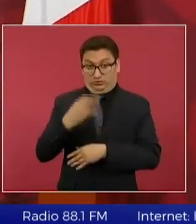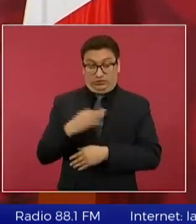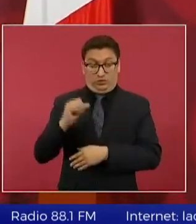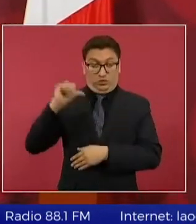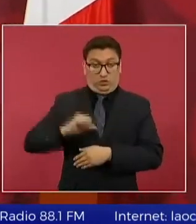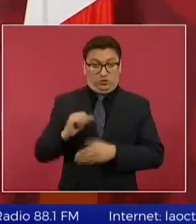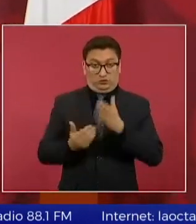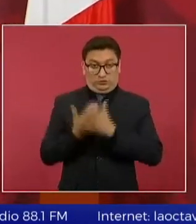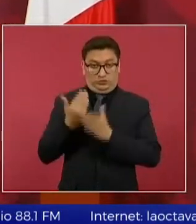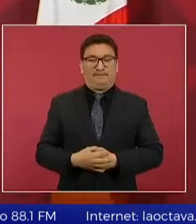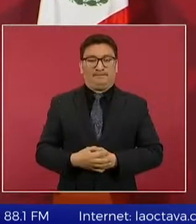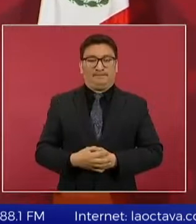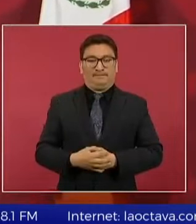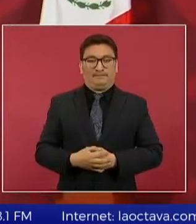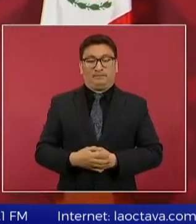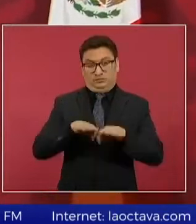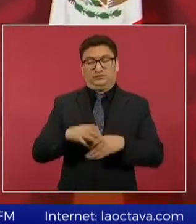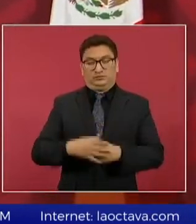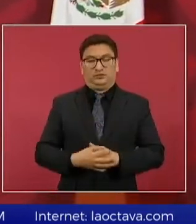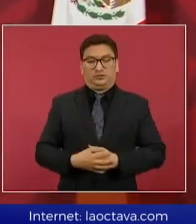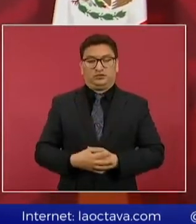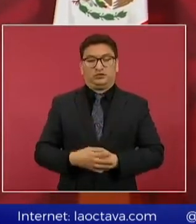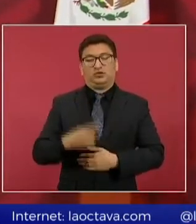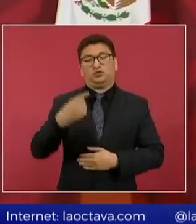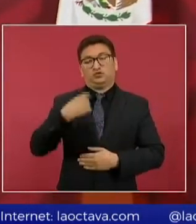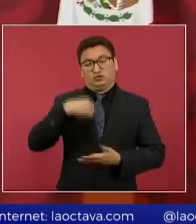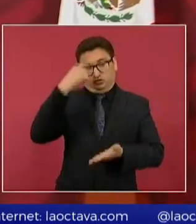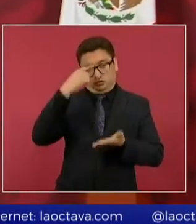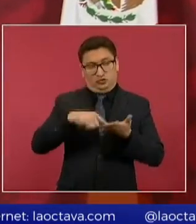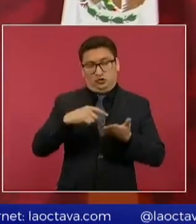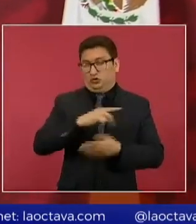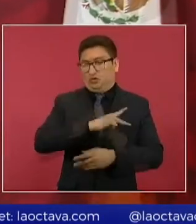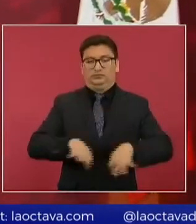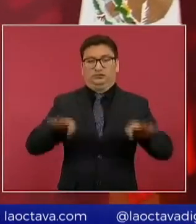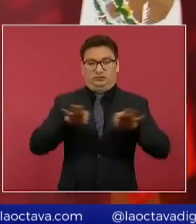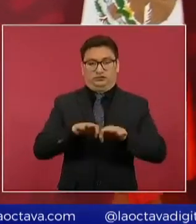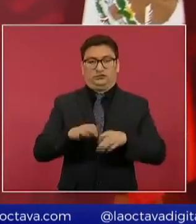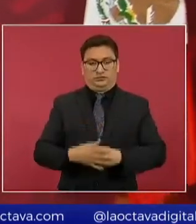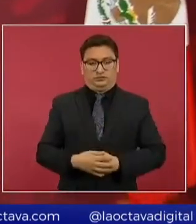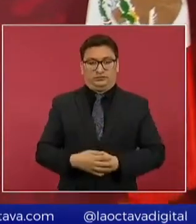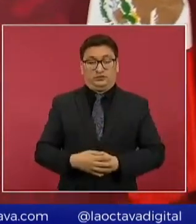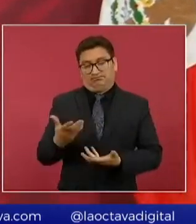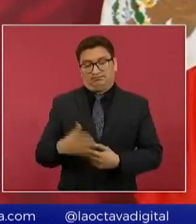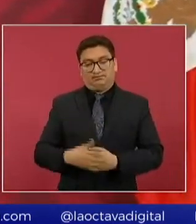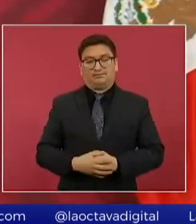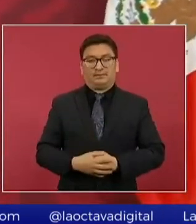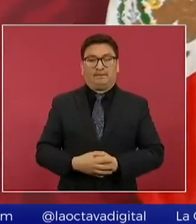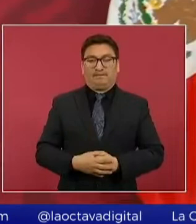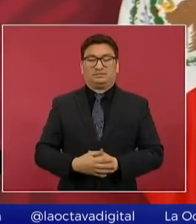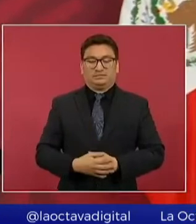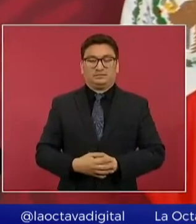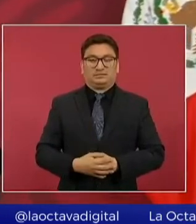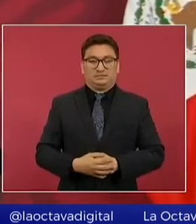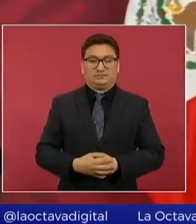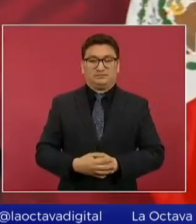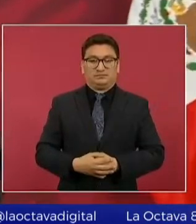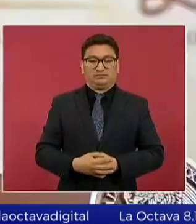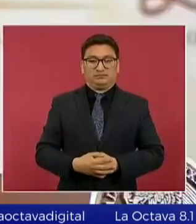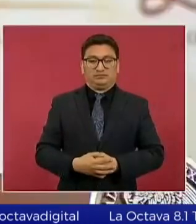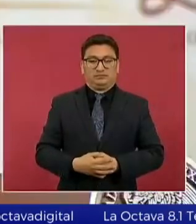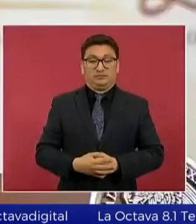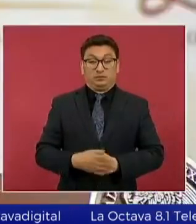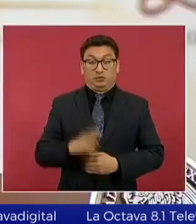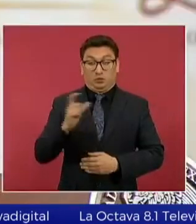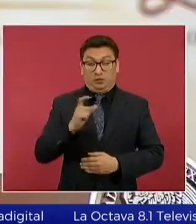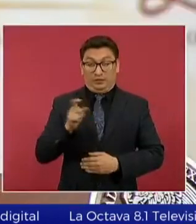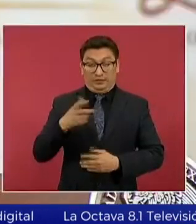en la mañana, que es lo que más importa. Yo creo que a todos nos importa, ¿no? Pero a las autoridades mucho. Cuando hay